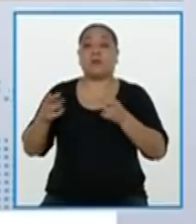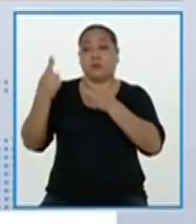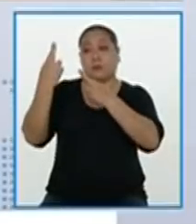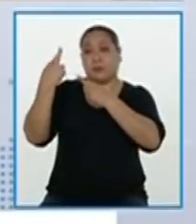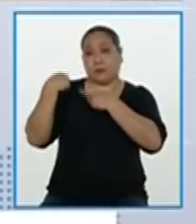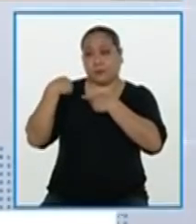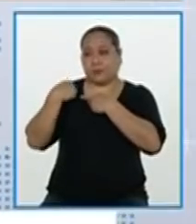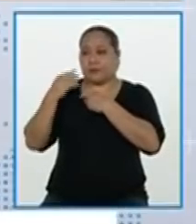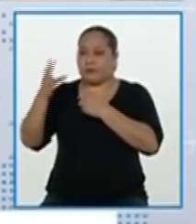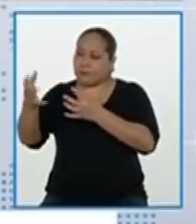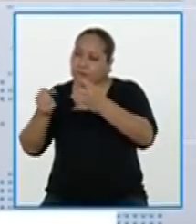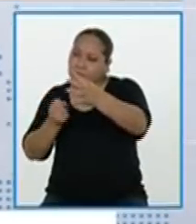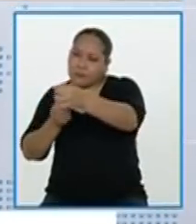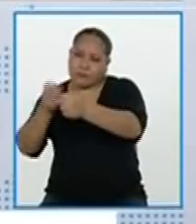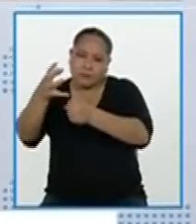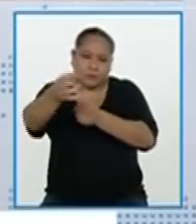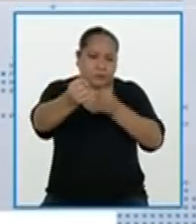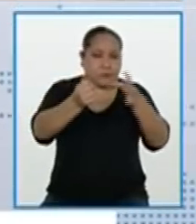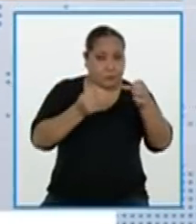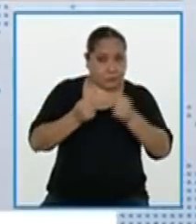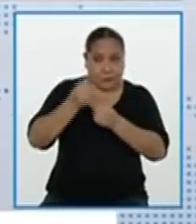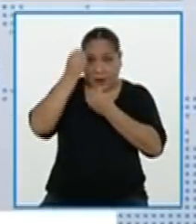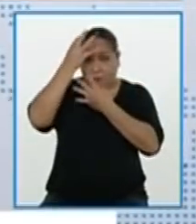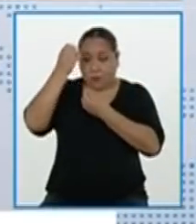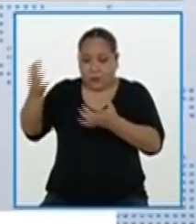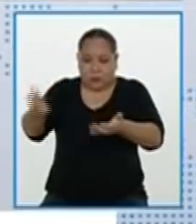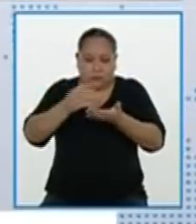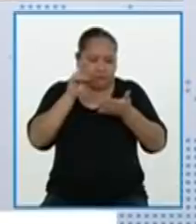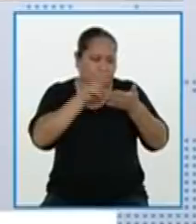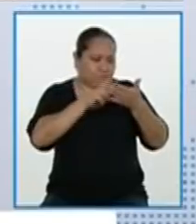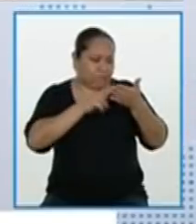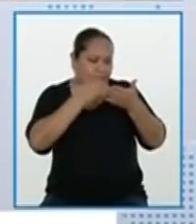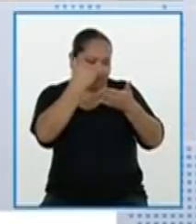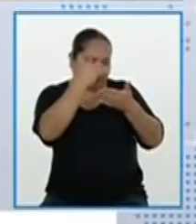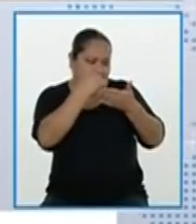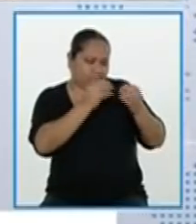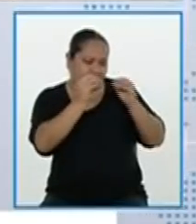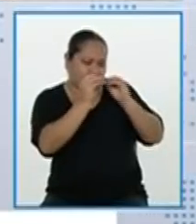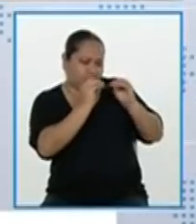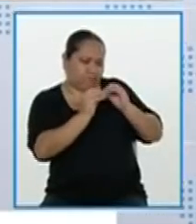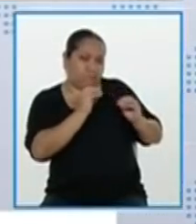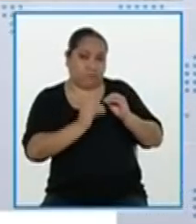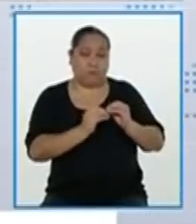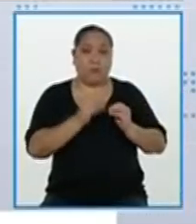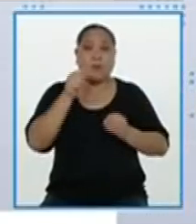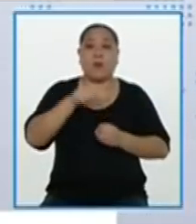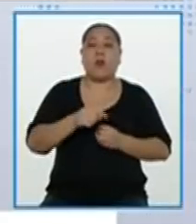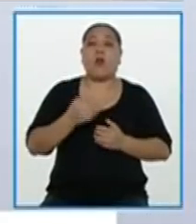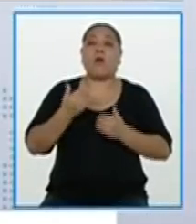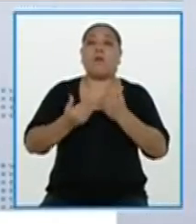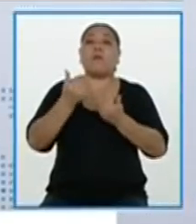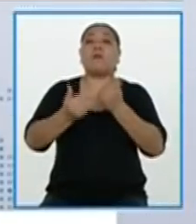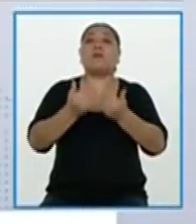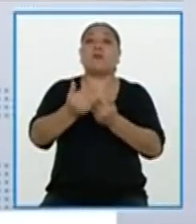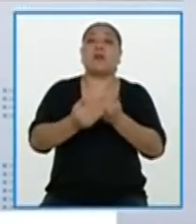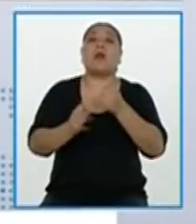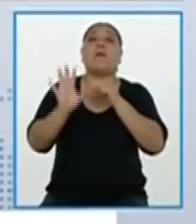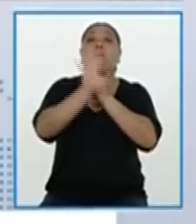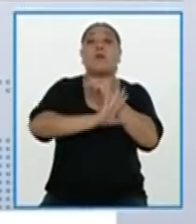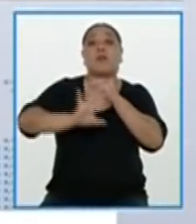que nuestro principal error, y viéndolo un poco en retrospectiva, es que la visión que tuvimos fue,